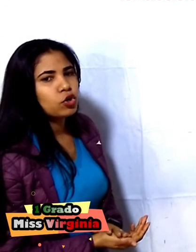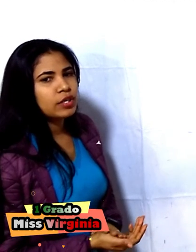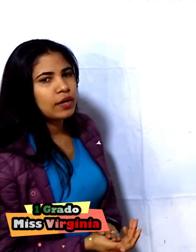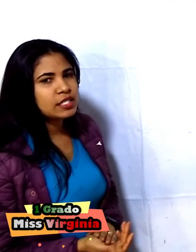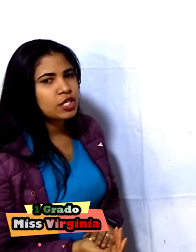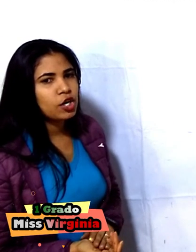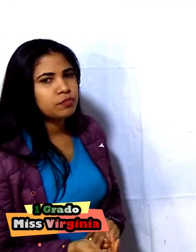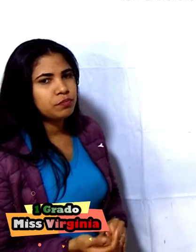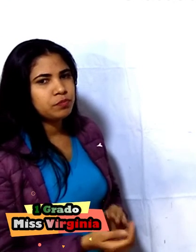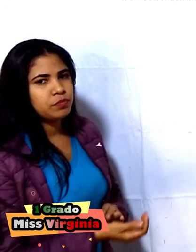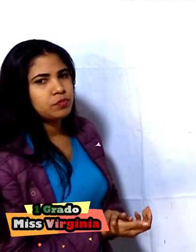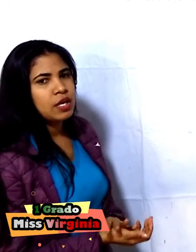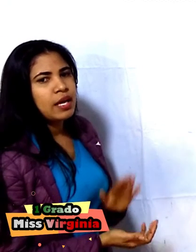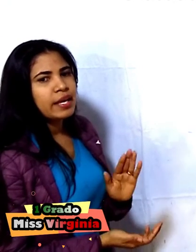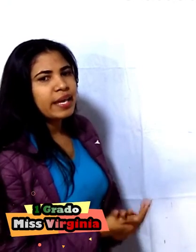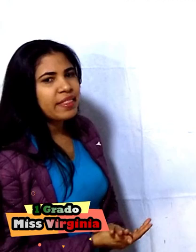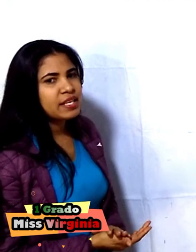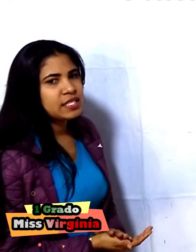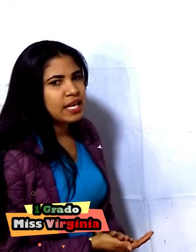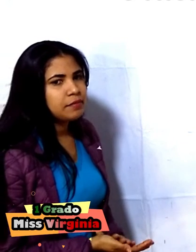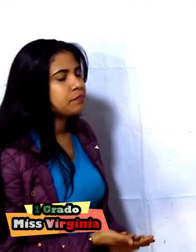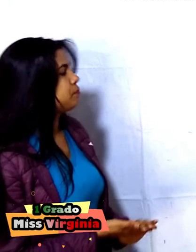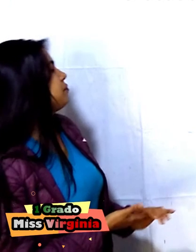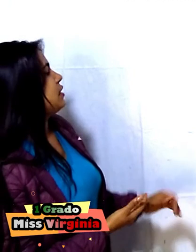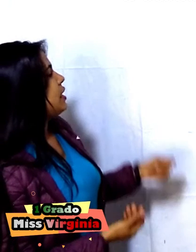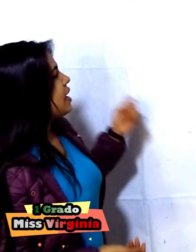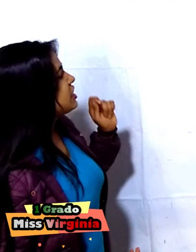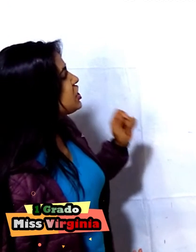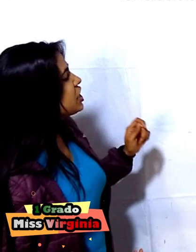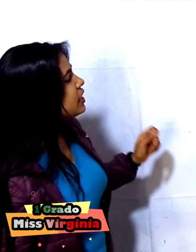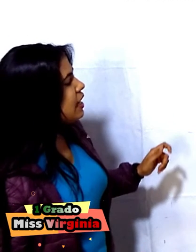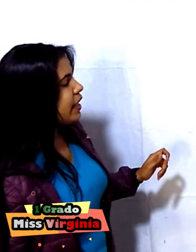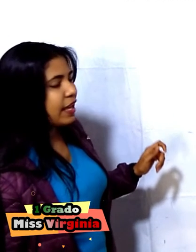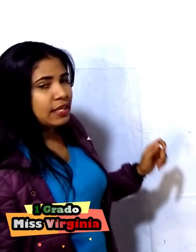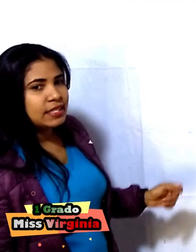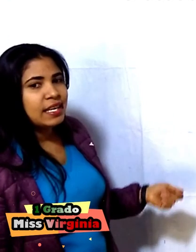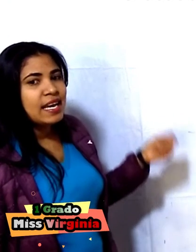Ahora otra oración que dice